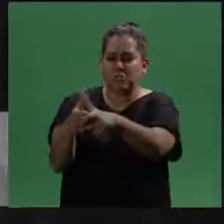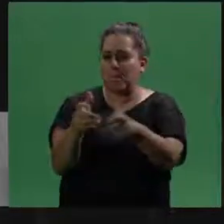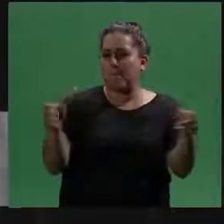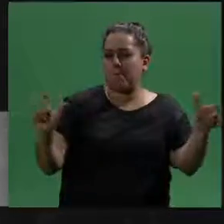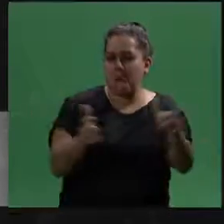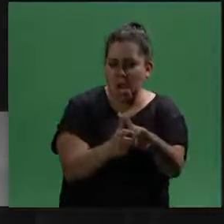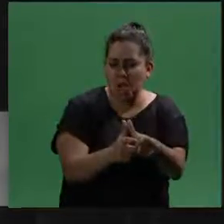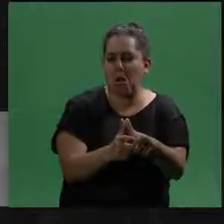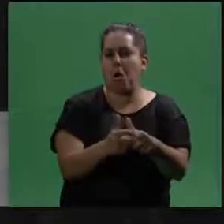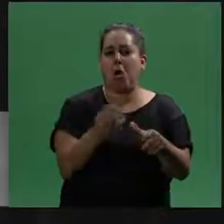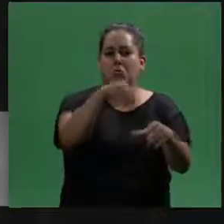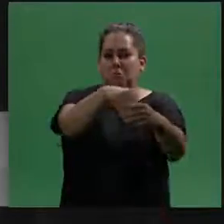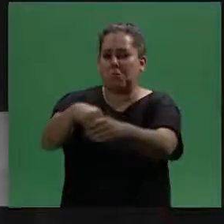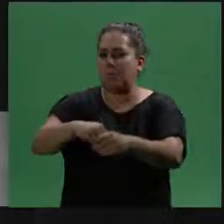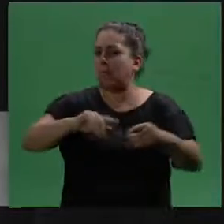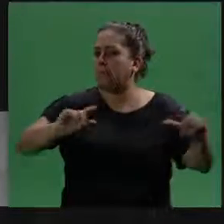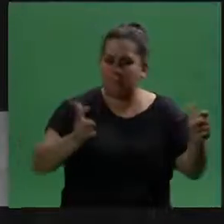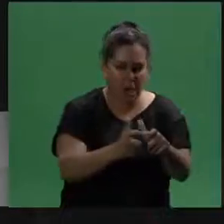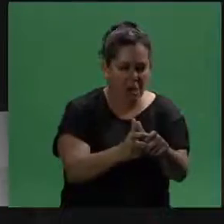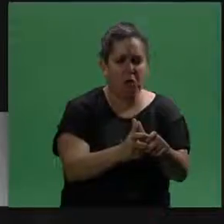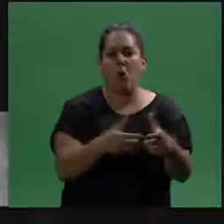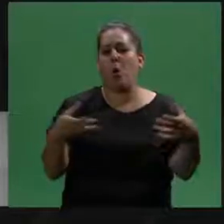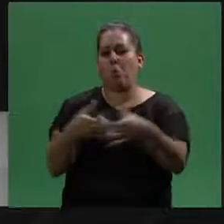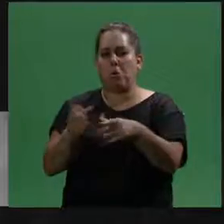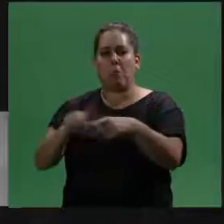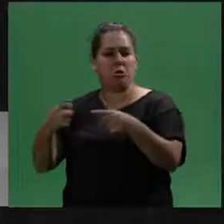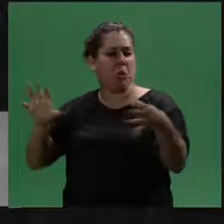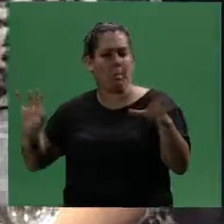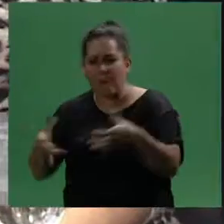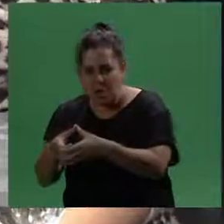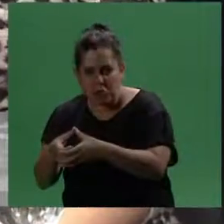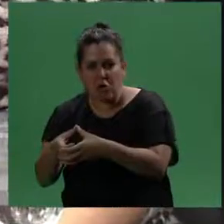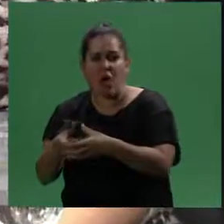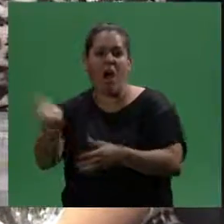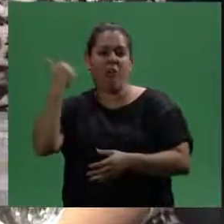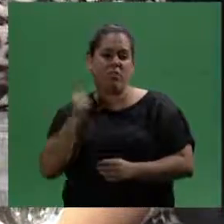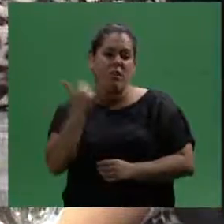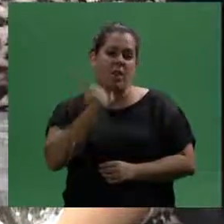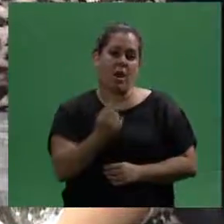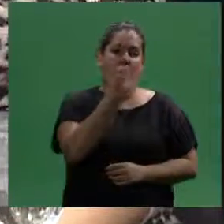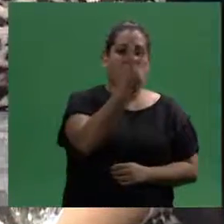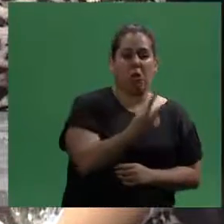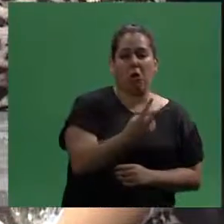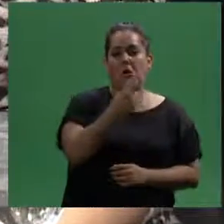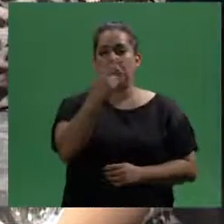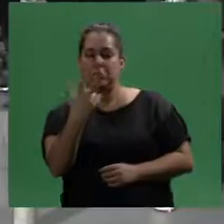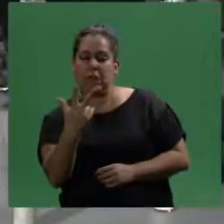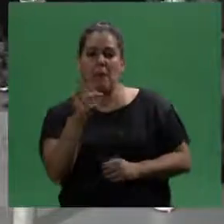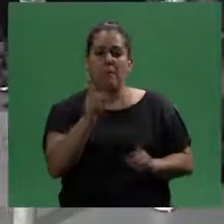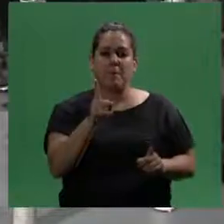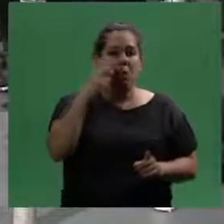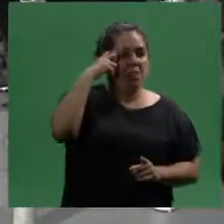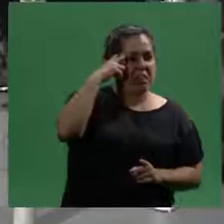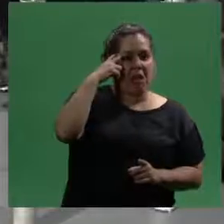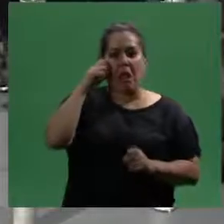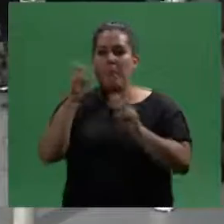había menos comisiones, menos integrantes en cada una de las comisiones, menos bloques políticos. Entonces al inicio había 2 o 3,